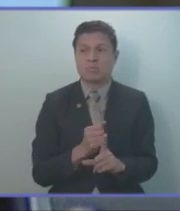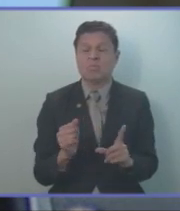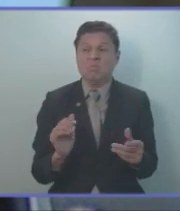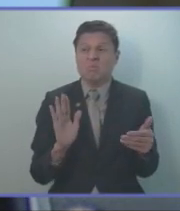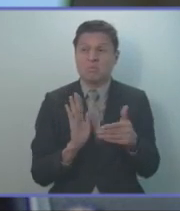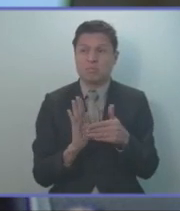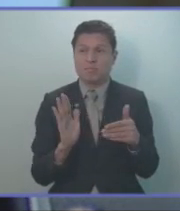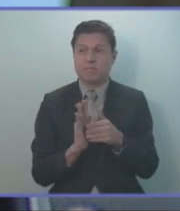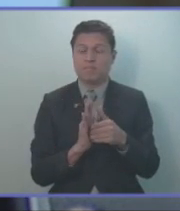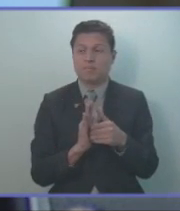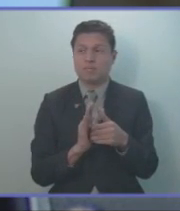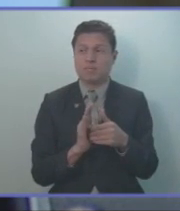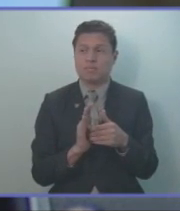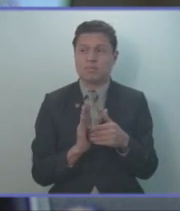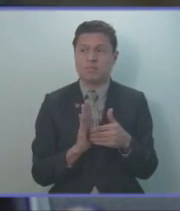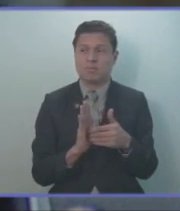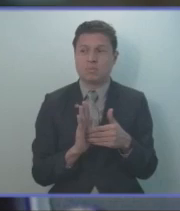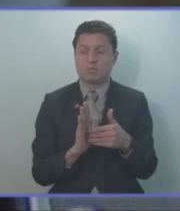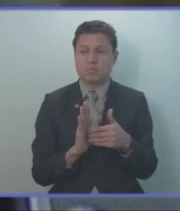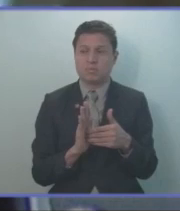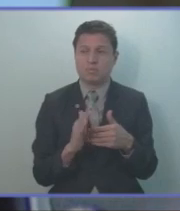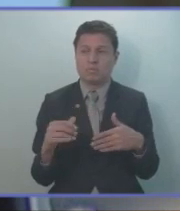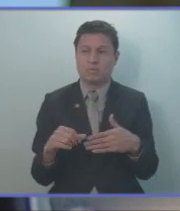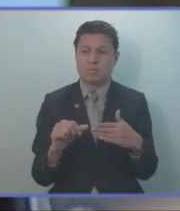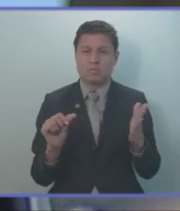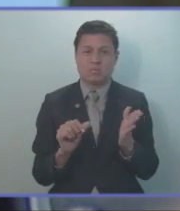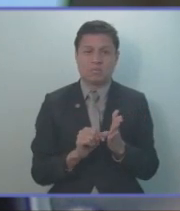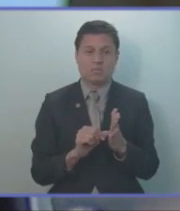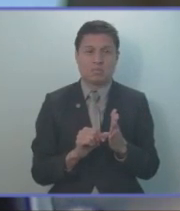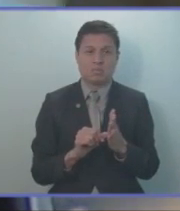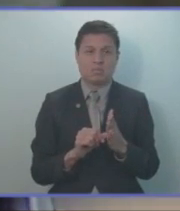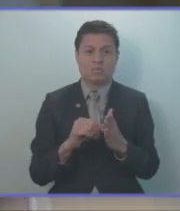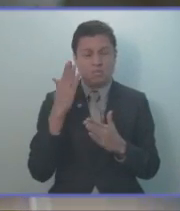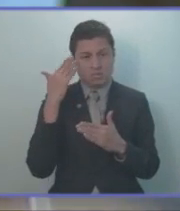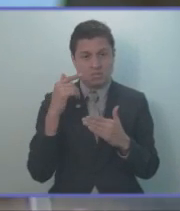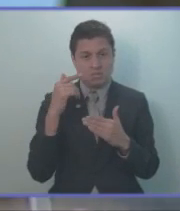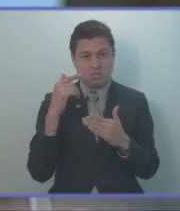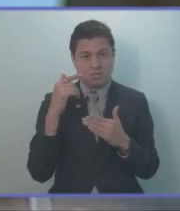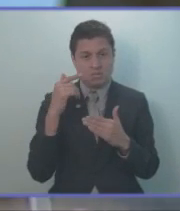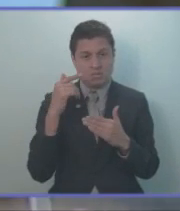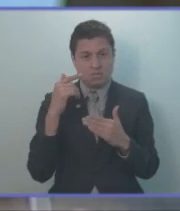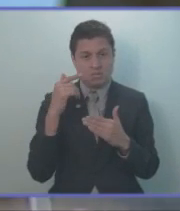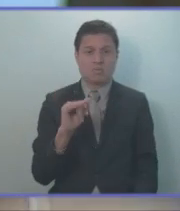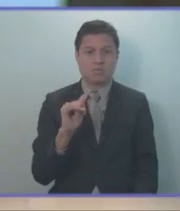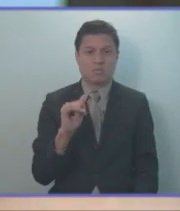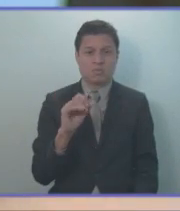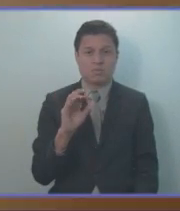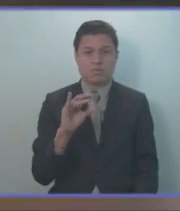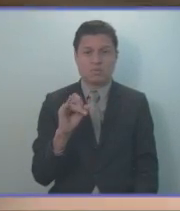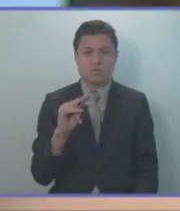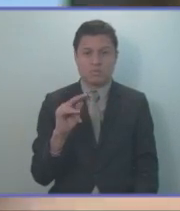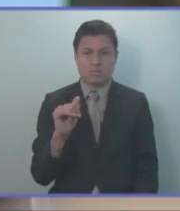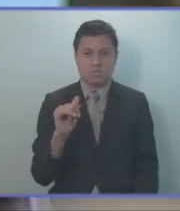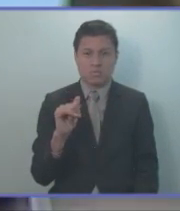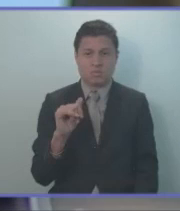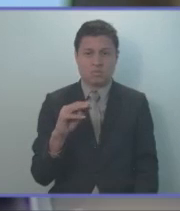contra de la parlamentaria María Corina Machado,